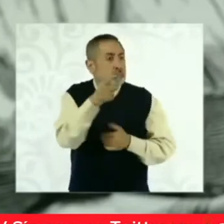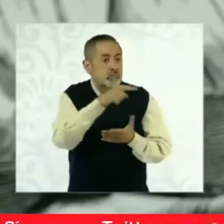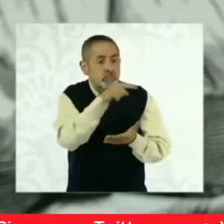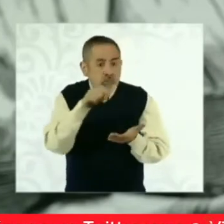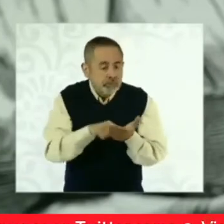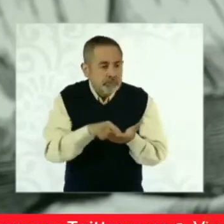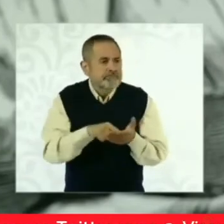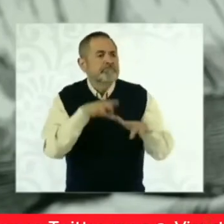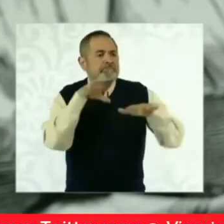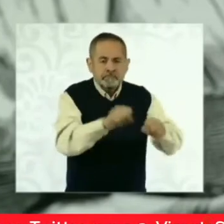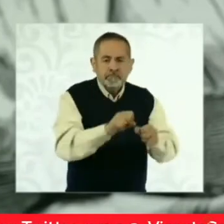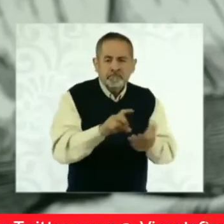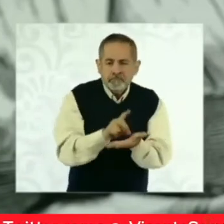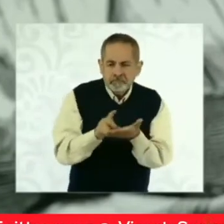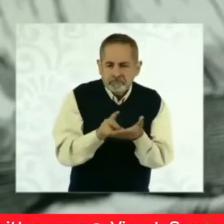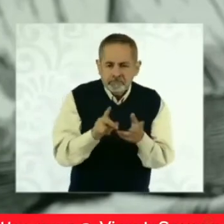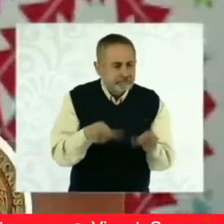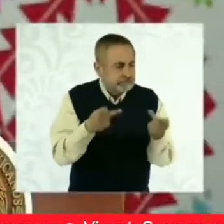aseguramiento de droga.